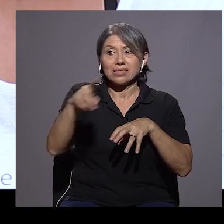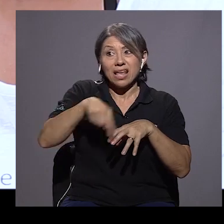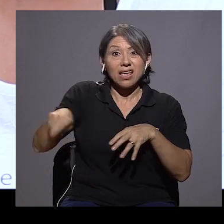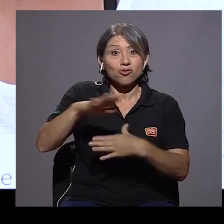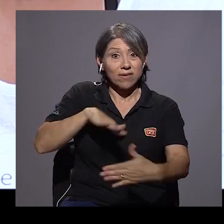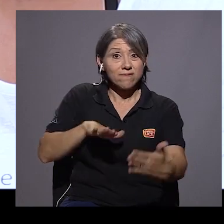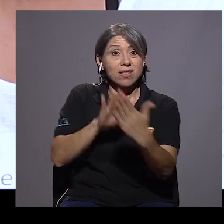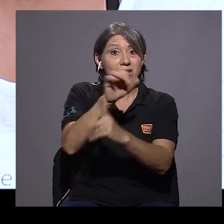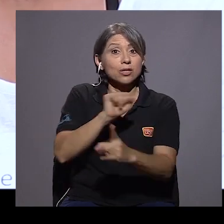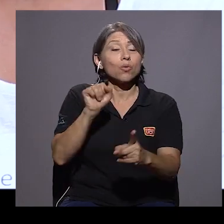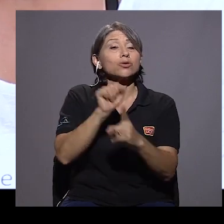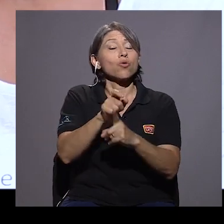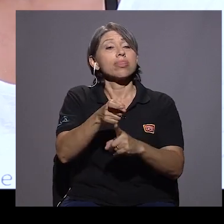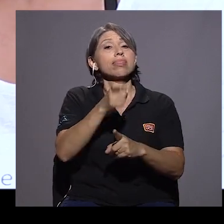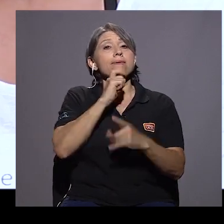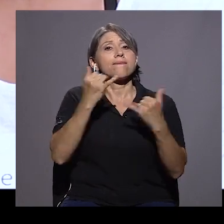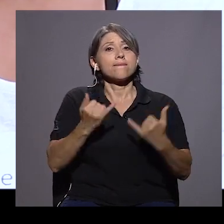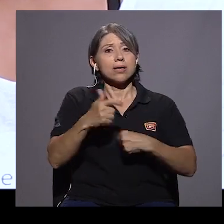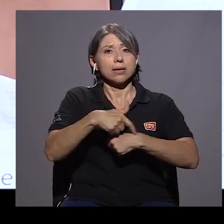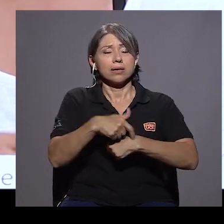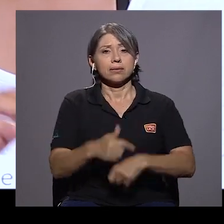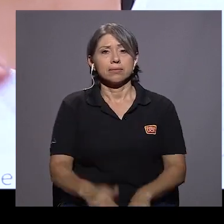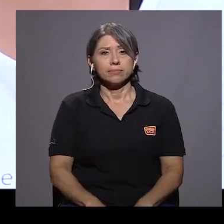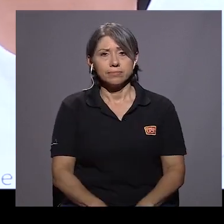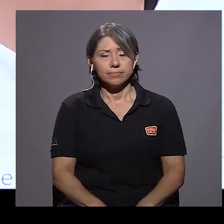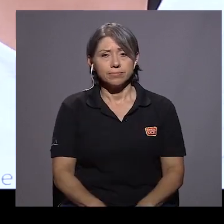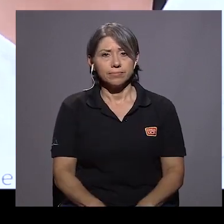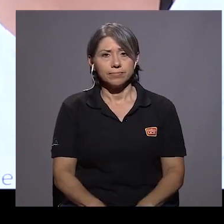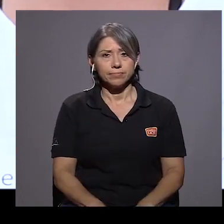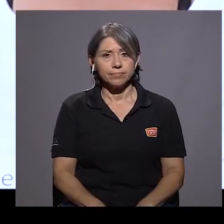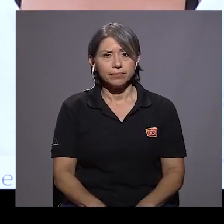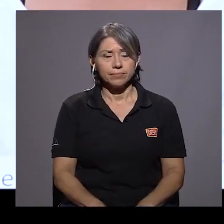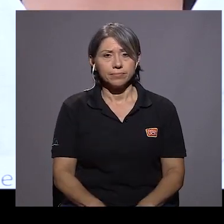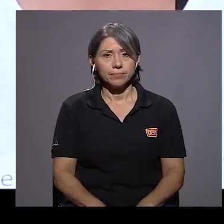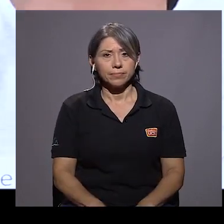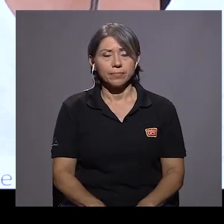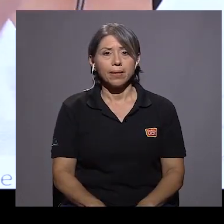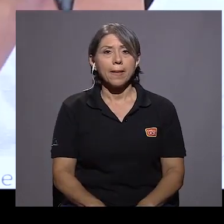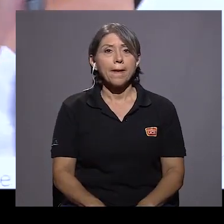que enfrentan una situación muy problemática en este momento.